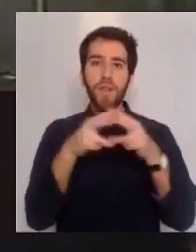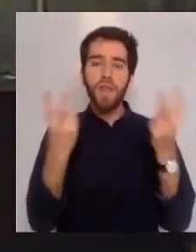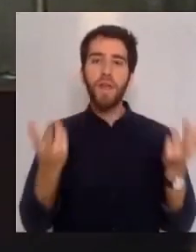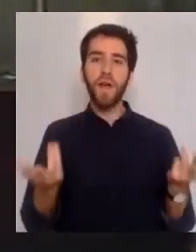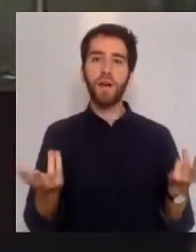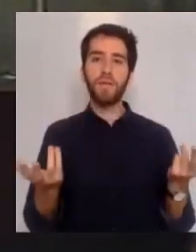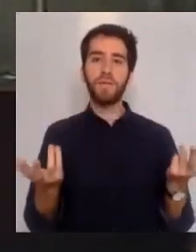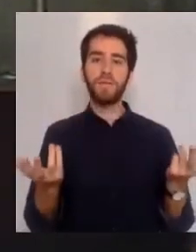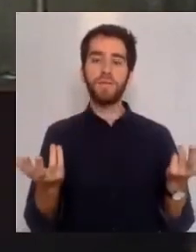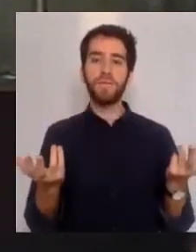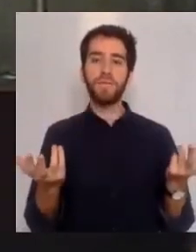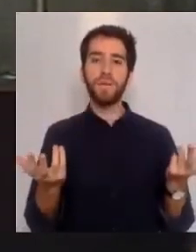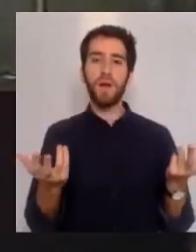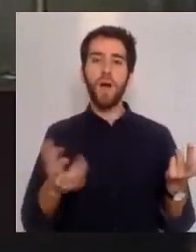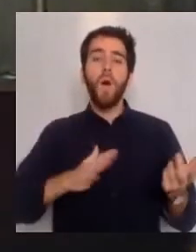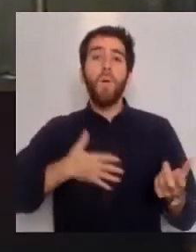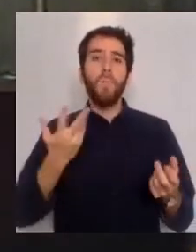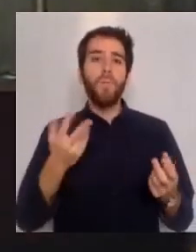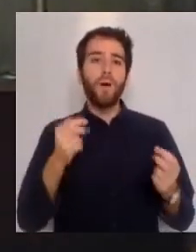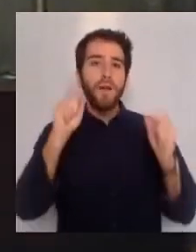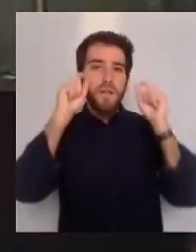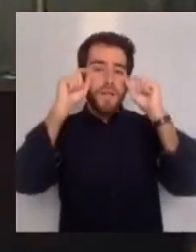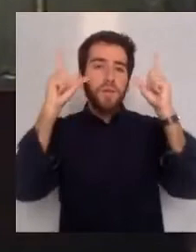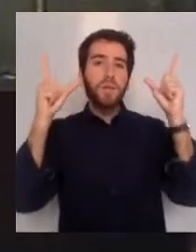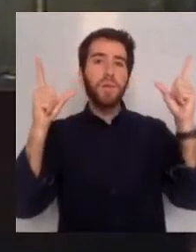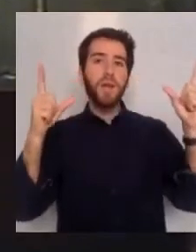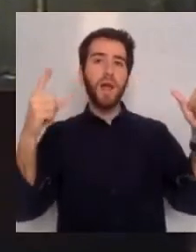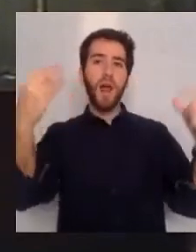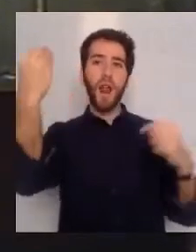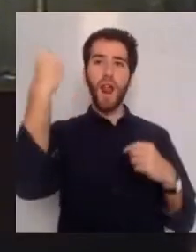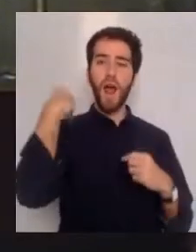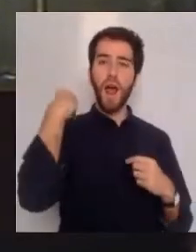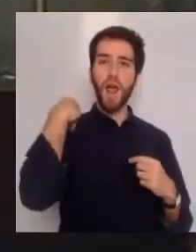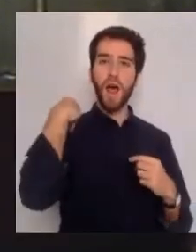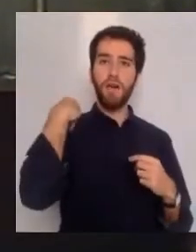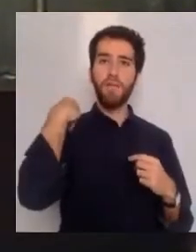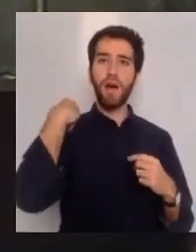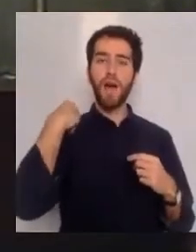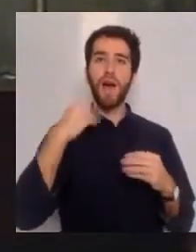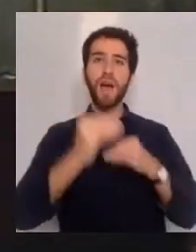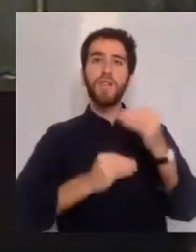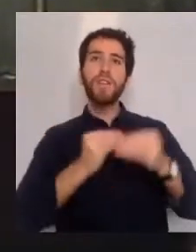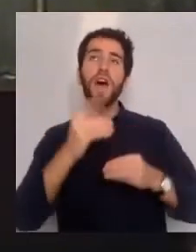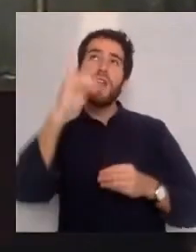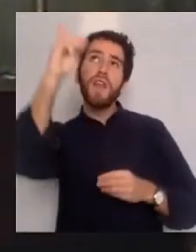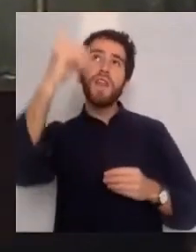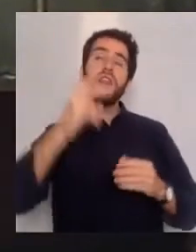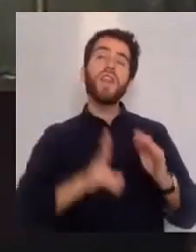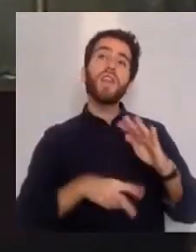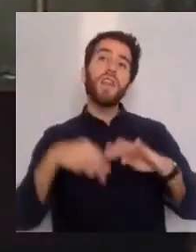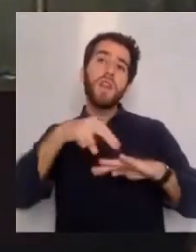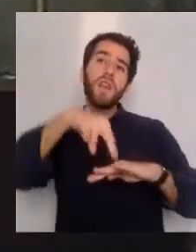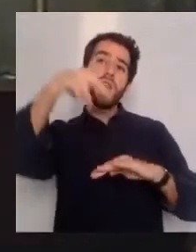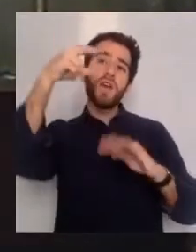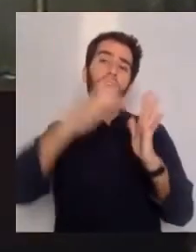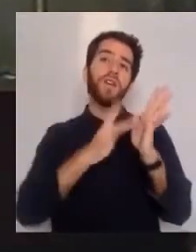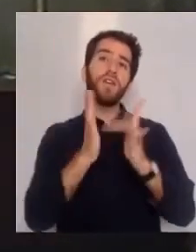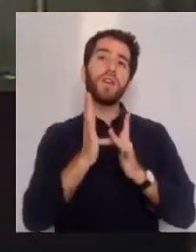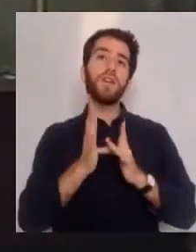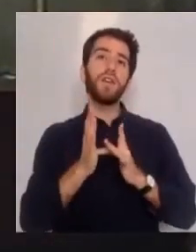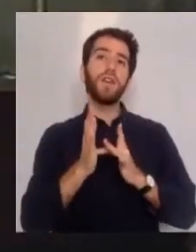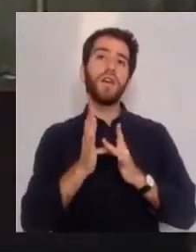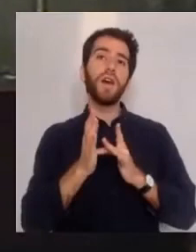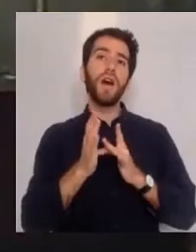¿Sabremos descubrir la llamada que nos hace el Señor resucitado a cambiar de actitudes y a comprometernos a